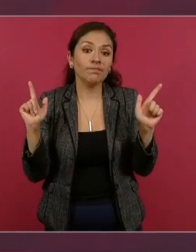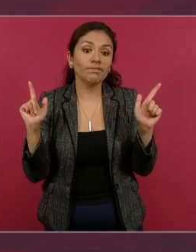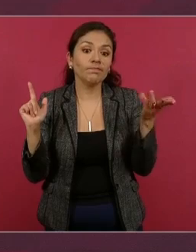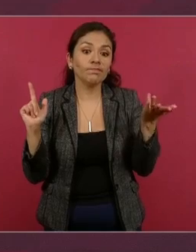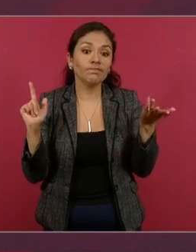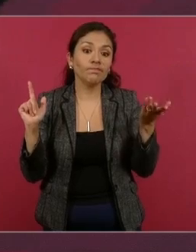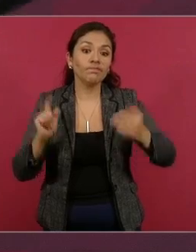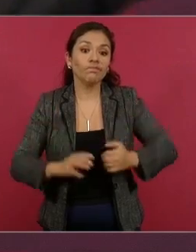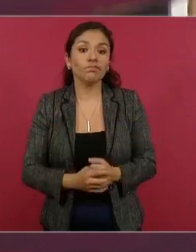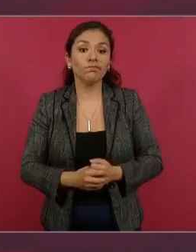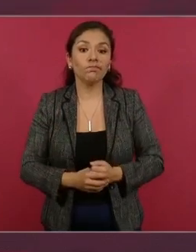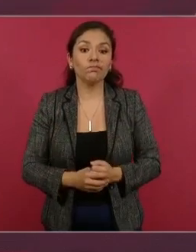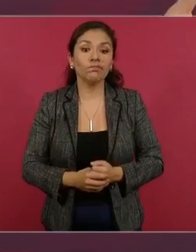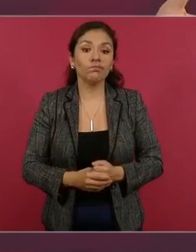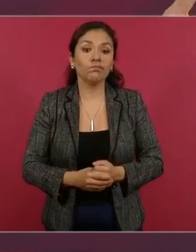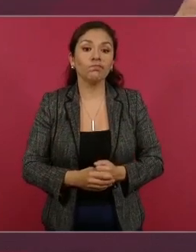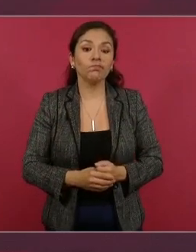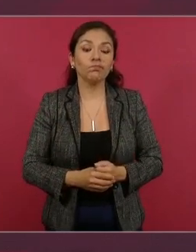Fue como